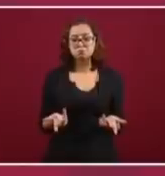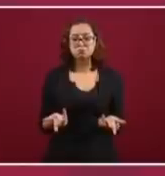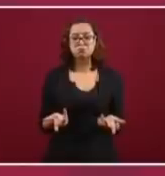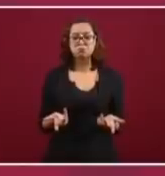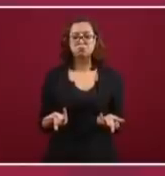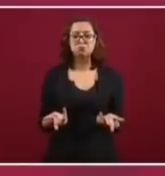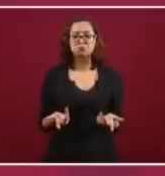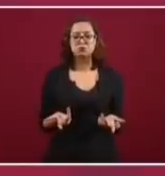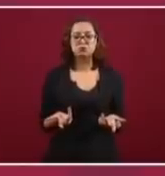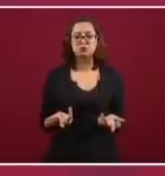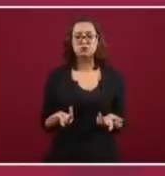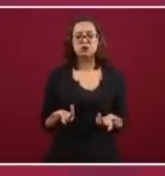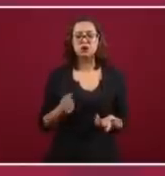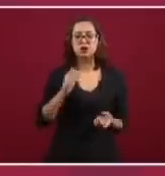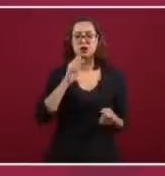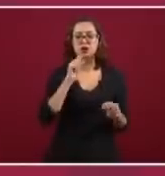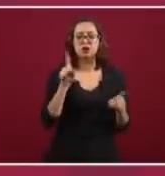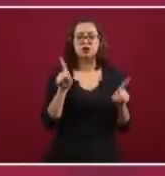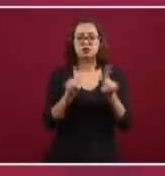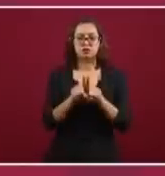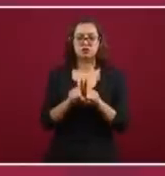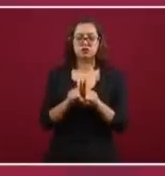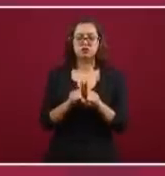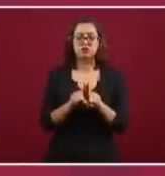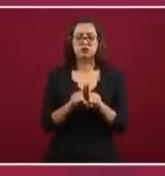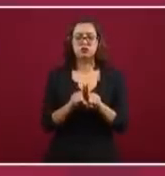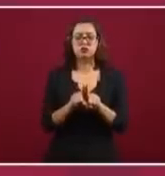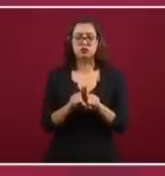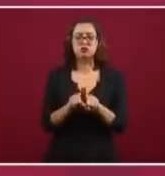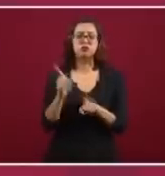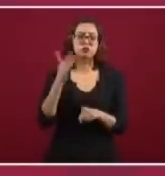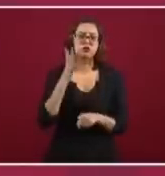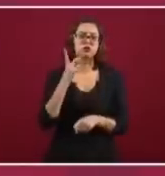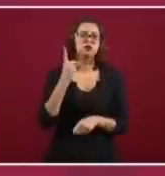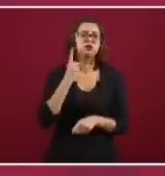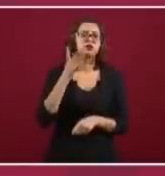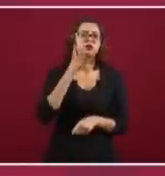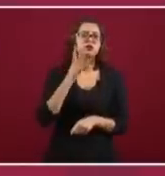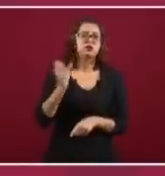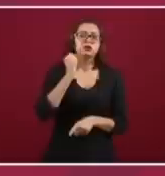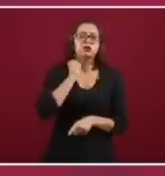se va a informar también al Poder Legislativo